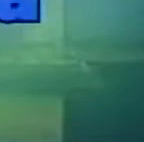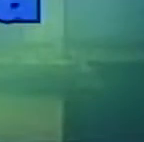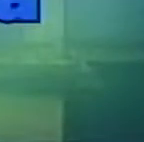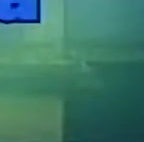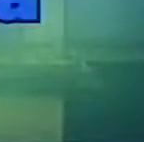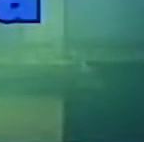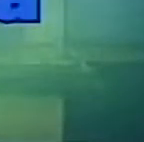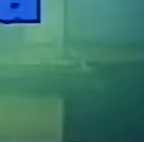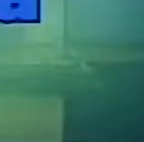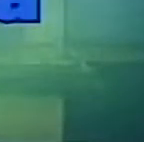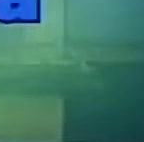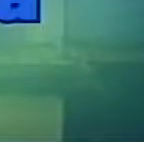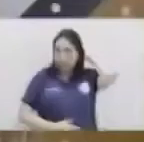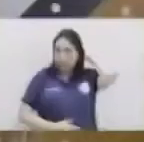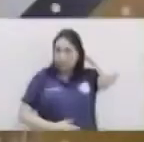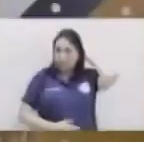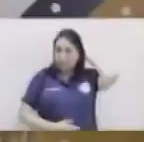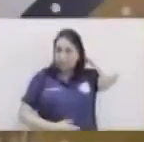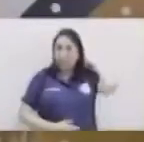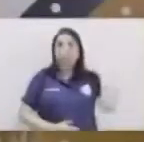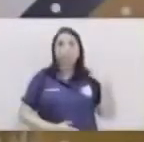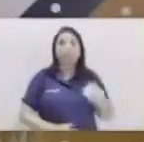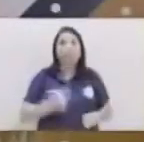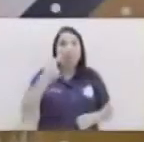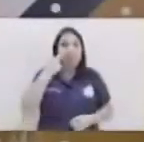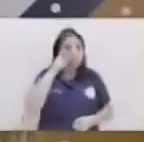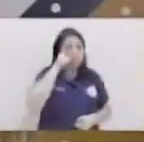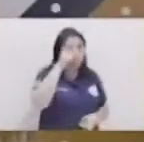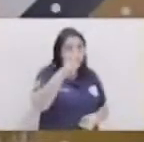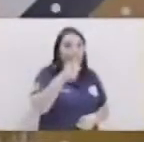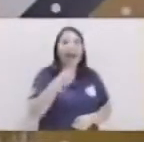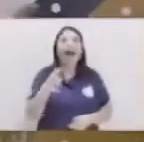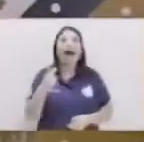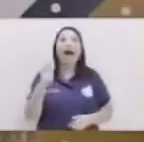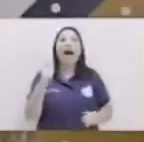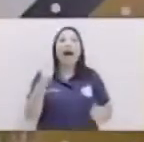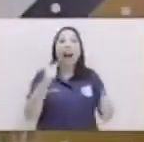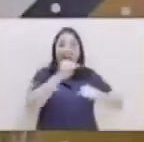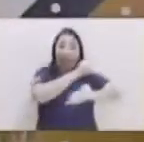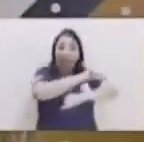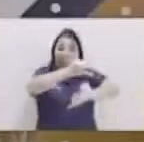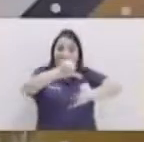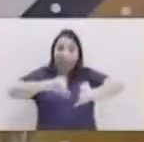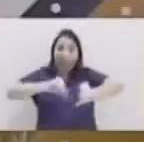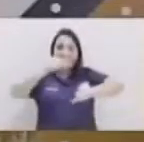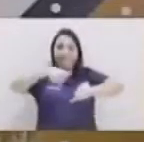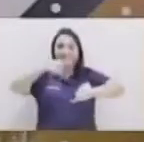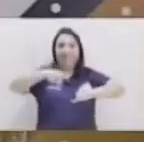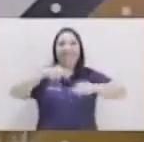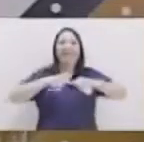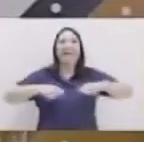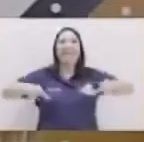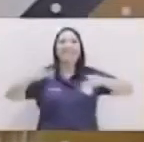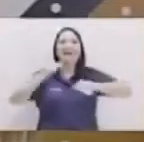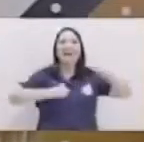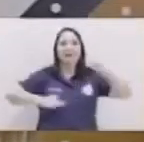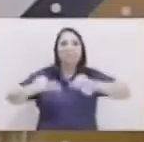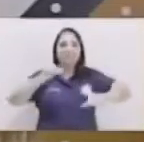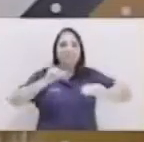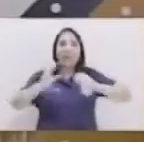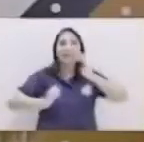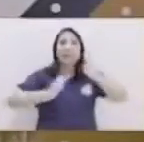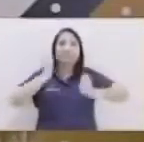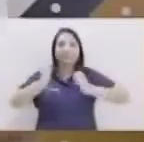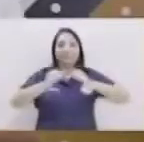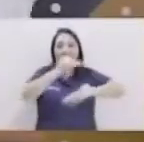Expresión artística. Demuestra el arte que tienes dentro. Bienvenidos al segmento de expresión artística. Hoy nos acompaña